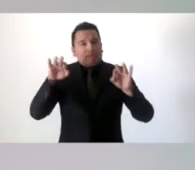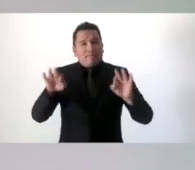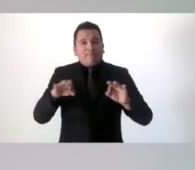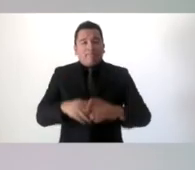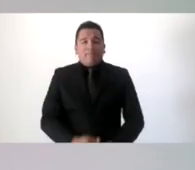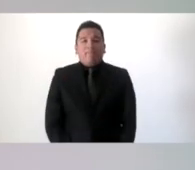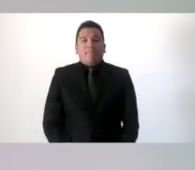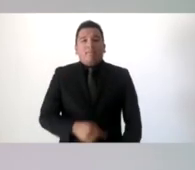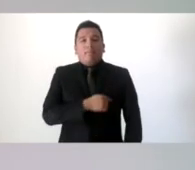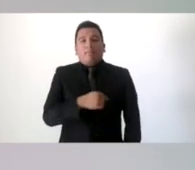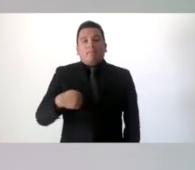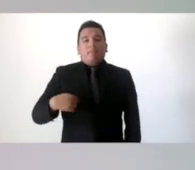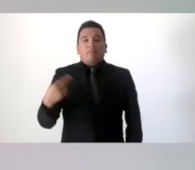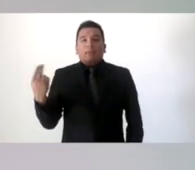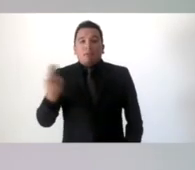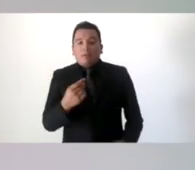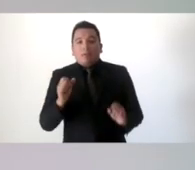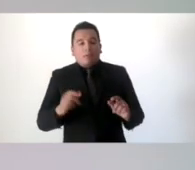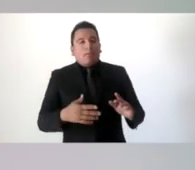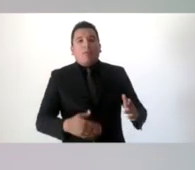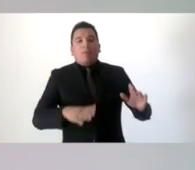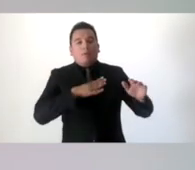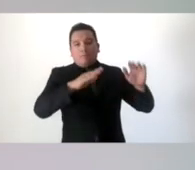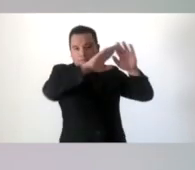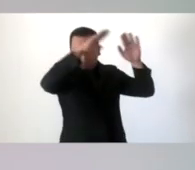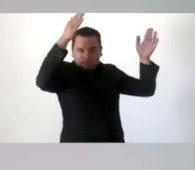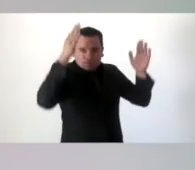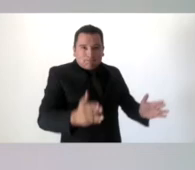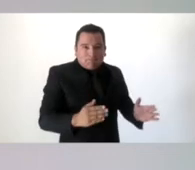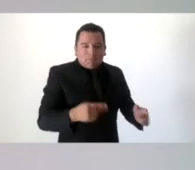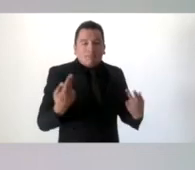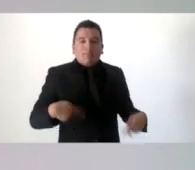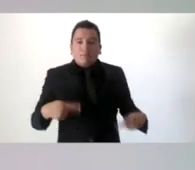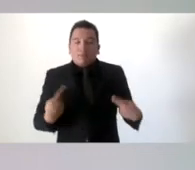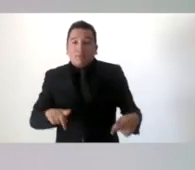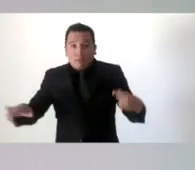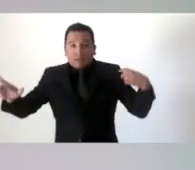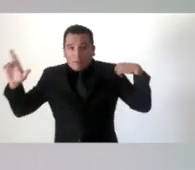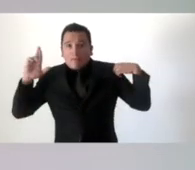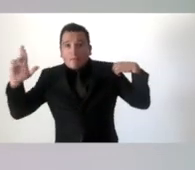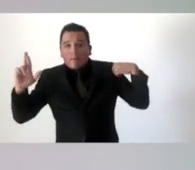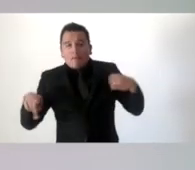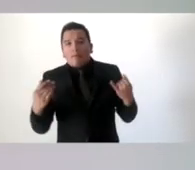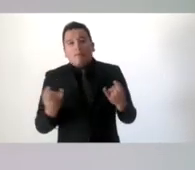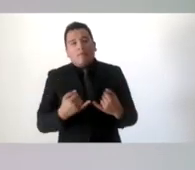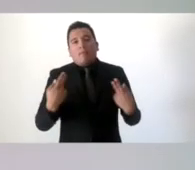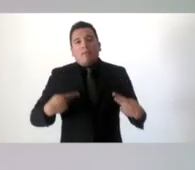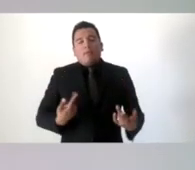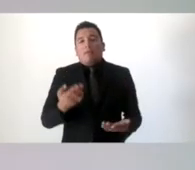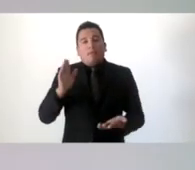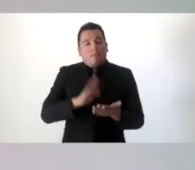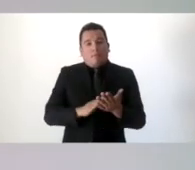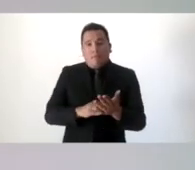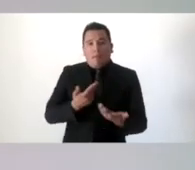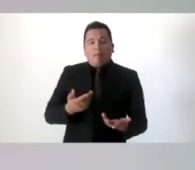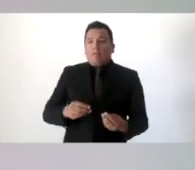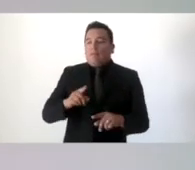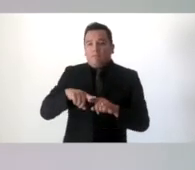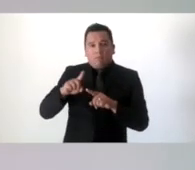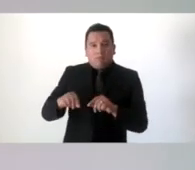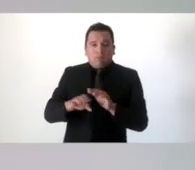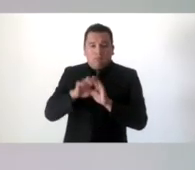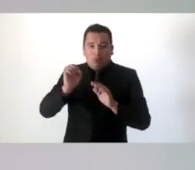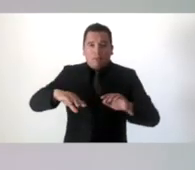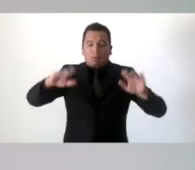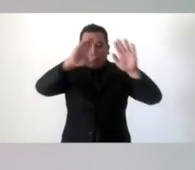seguridad. Necesitamos a la instalación de las casillas pues el apoyo de los ciudadanos, pero también se utiliza mucha documentación